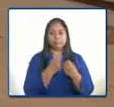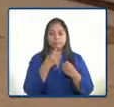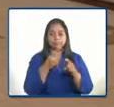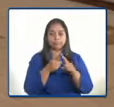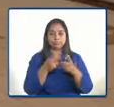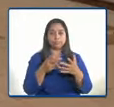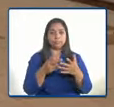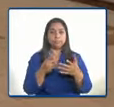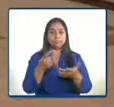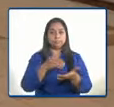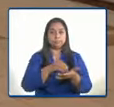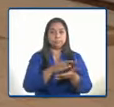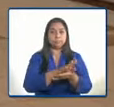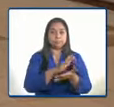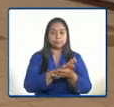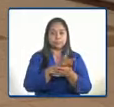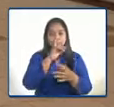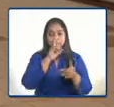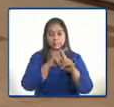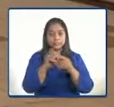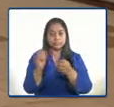el aporte de darnos